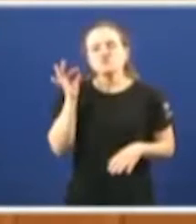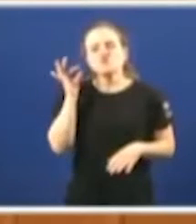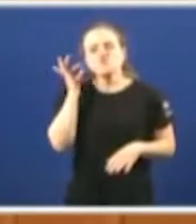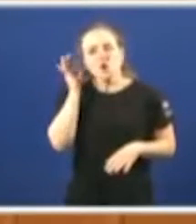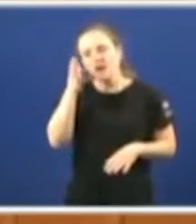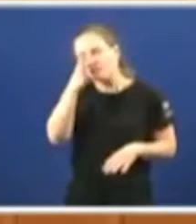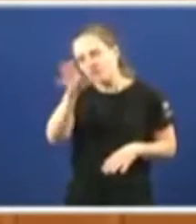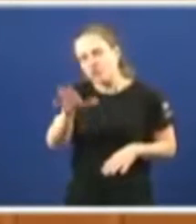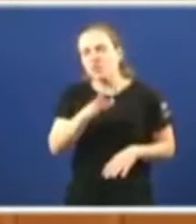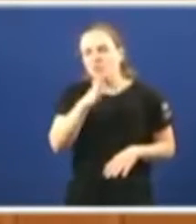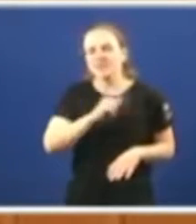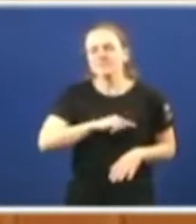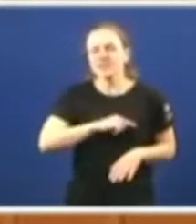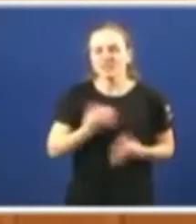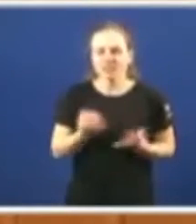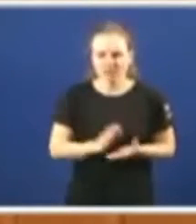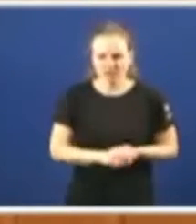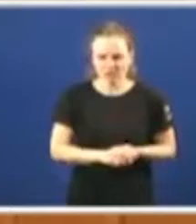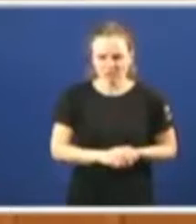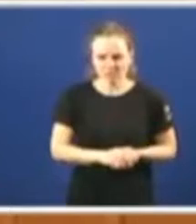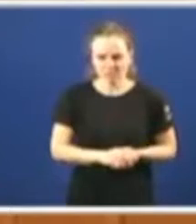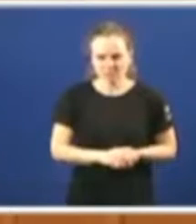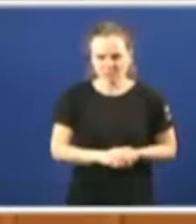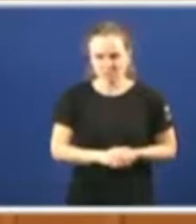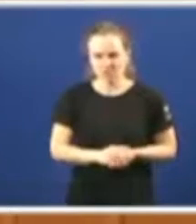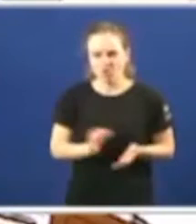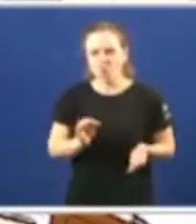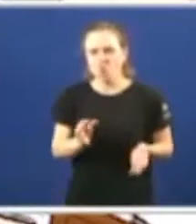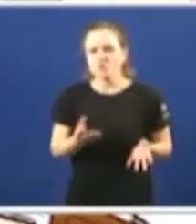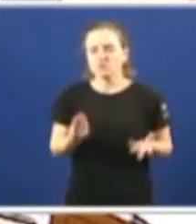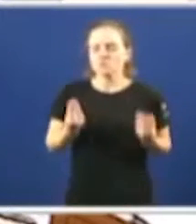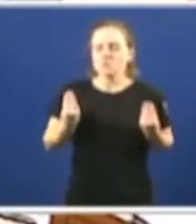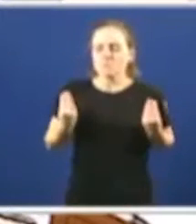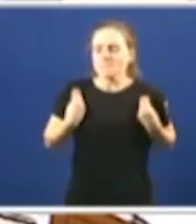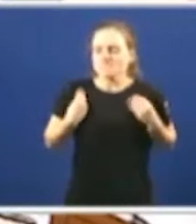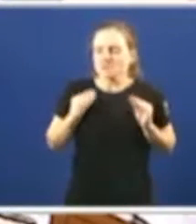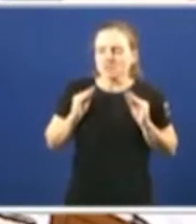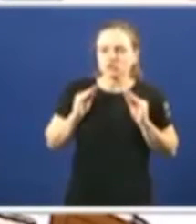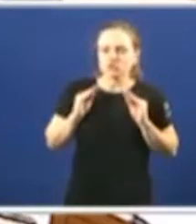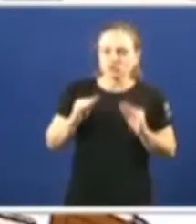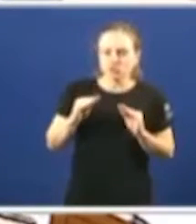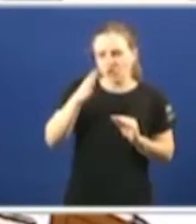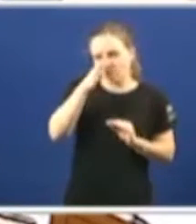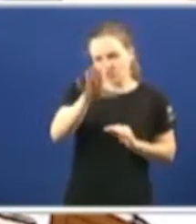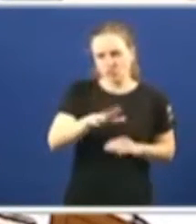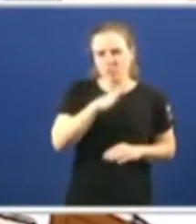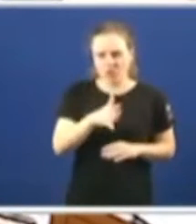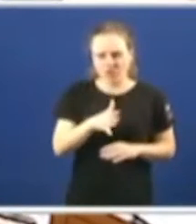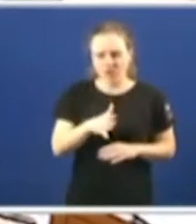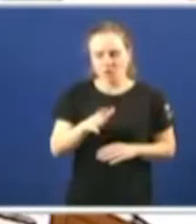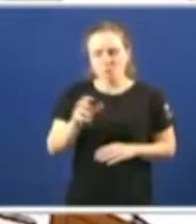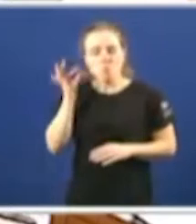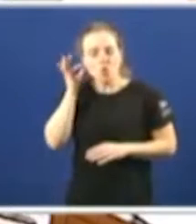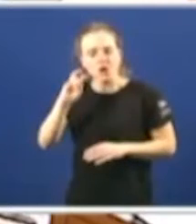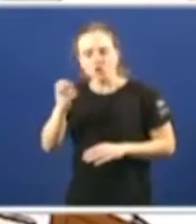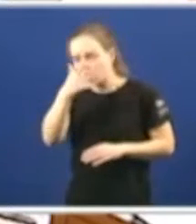a denunciar, que experiencia ou que, digamos, que vivencia teñen tras denunciar, por que non denuncian moitas mulleres, por que teñen